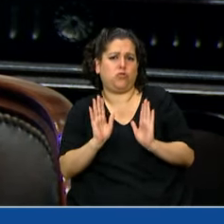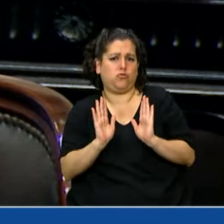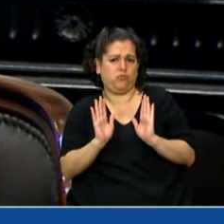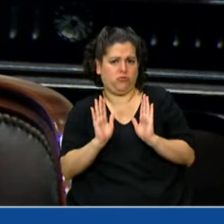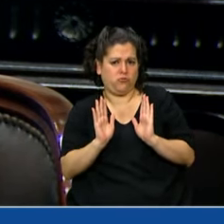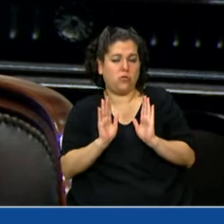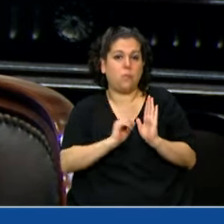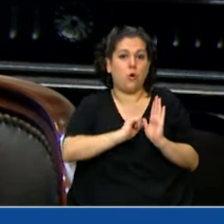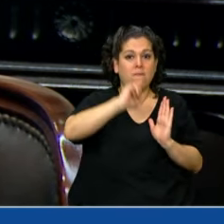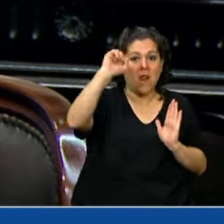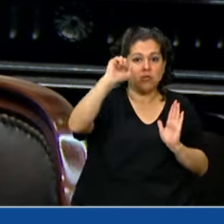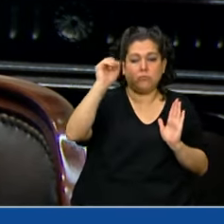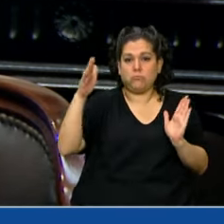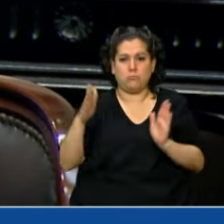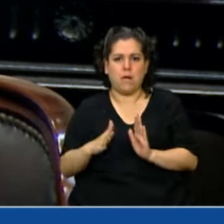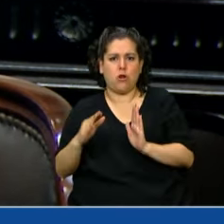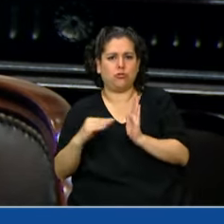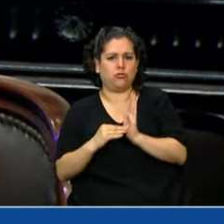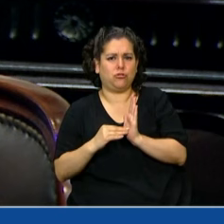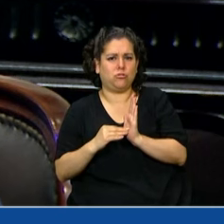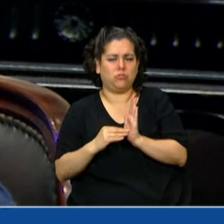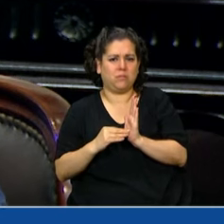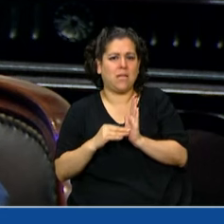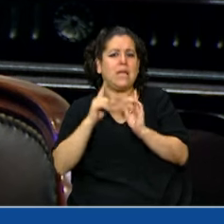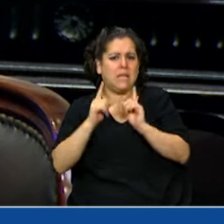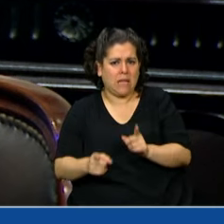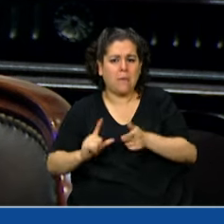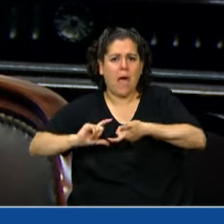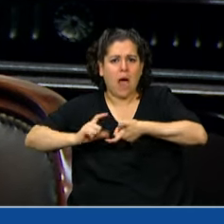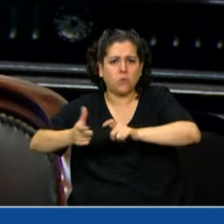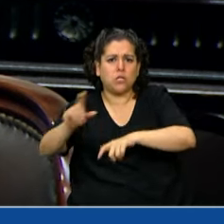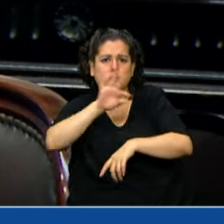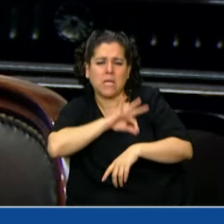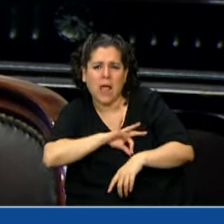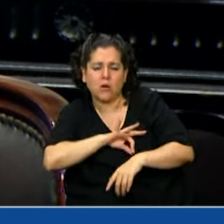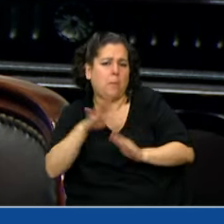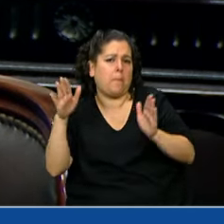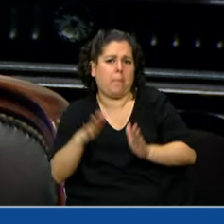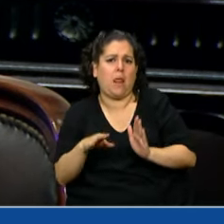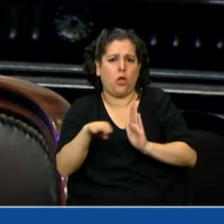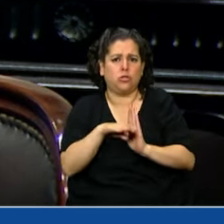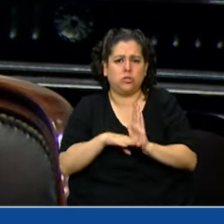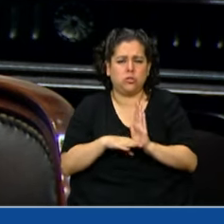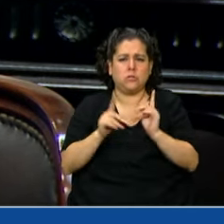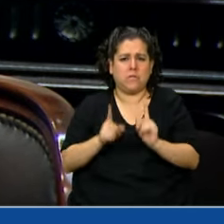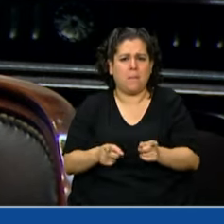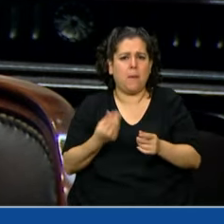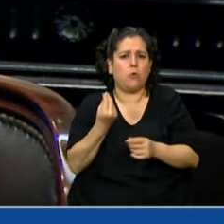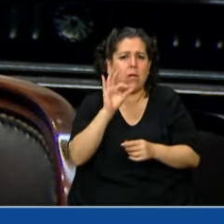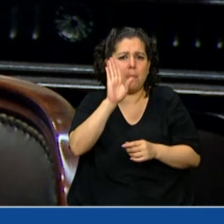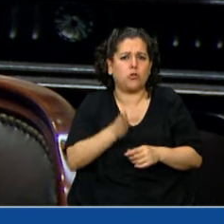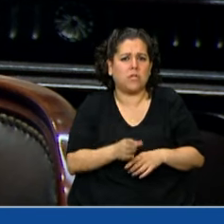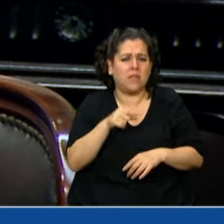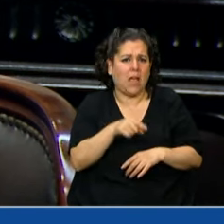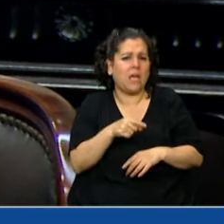no solo a la inflación sino que inclusive va a ser inferior a la actualización de los salarios porque es un índice